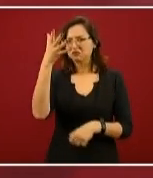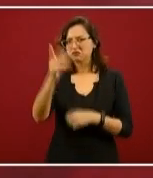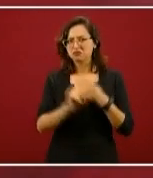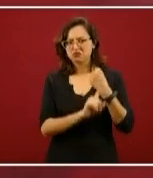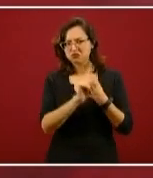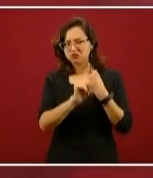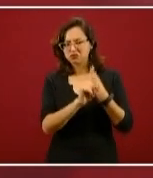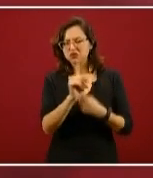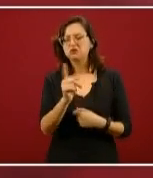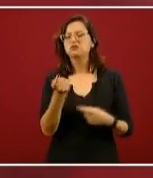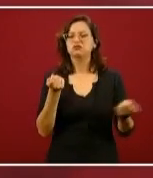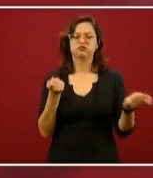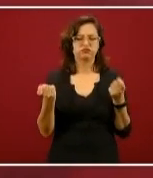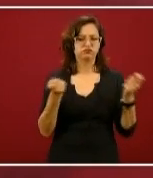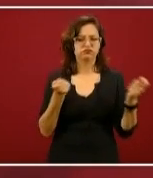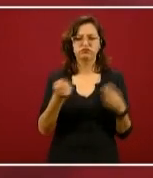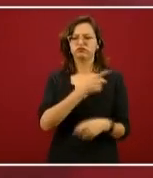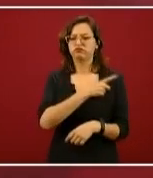Hay un pueblo